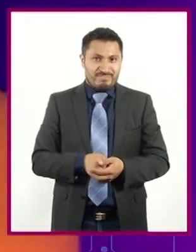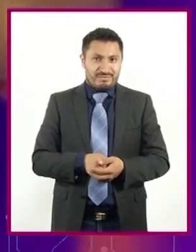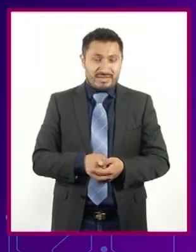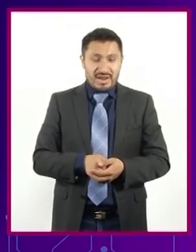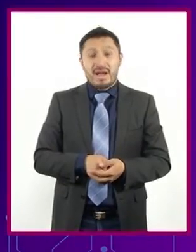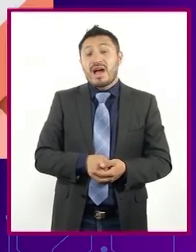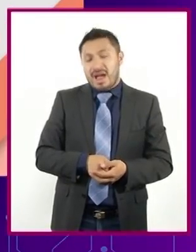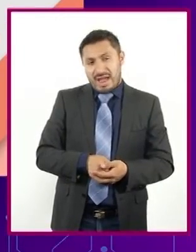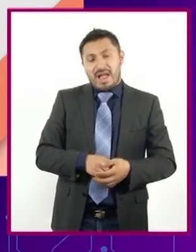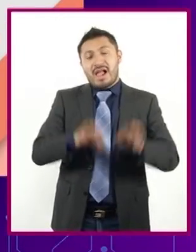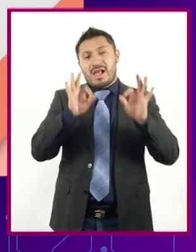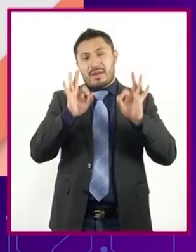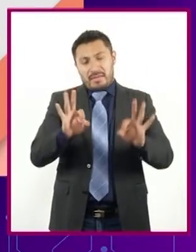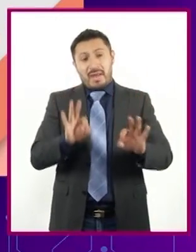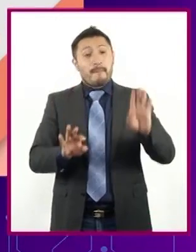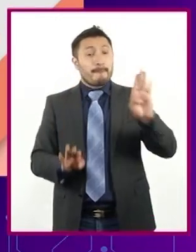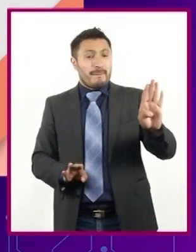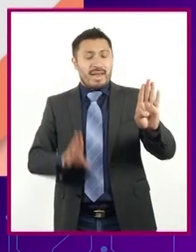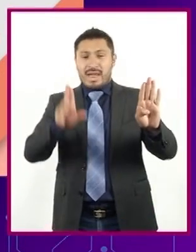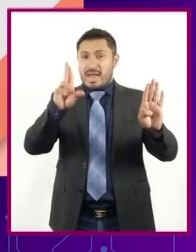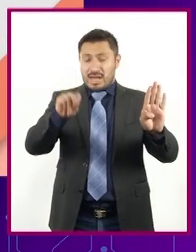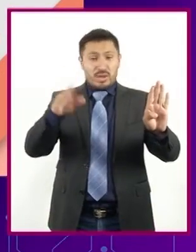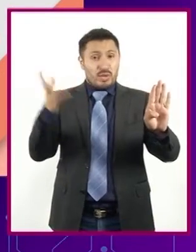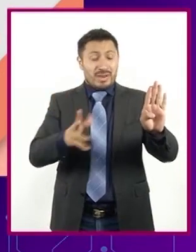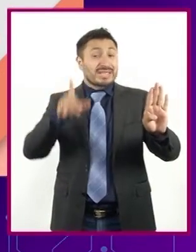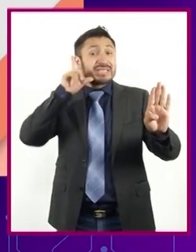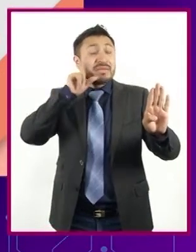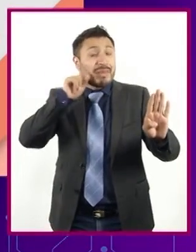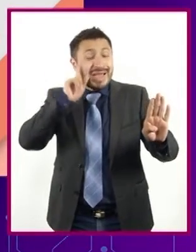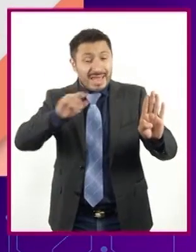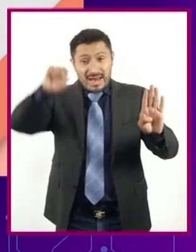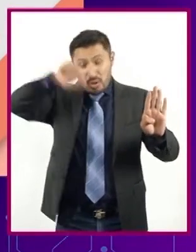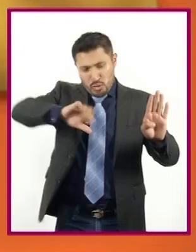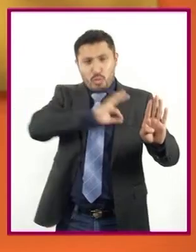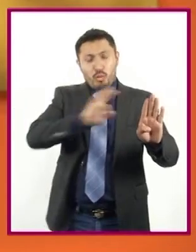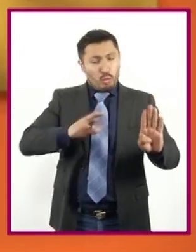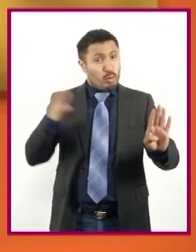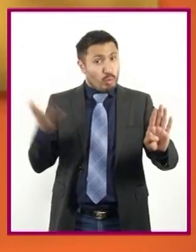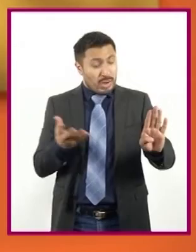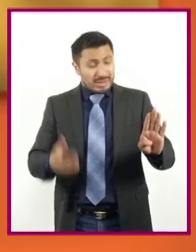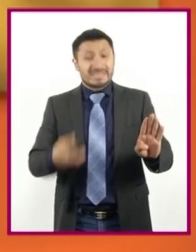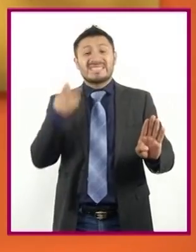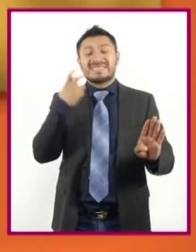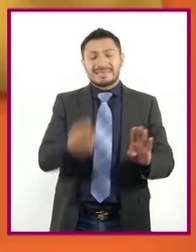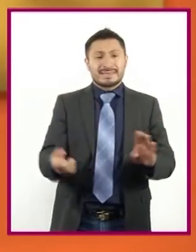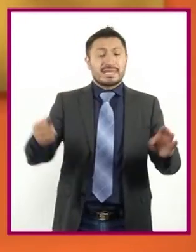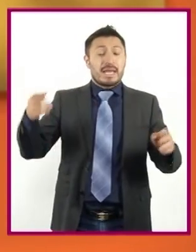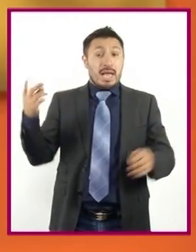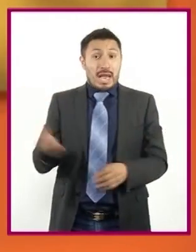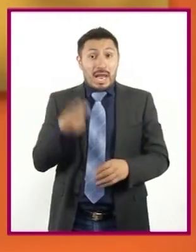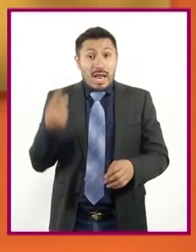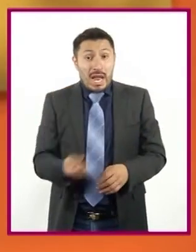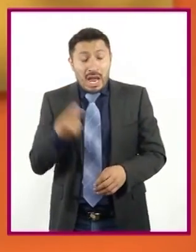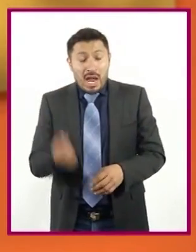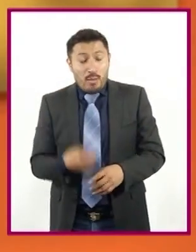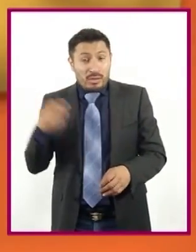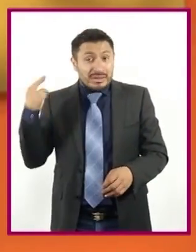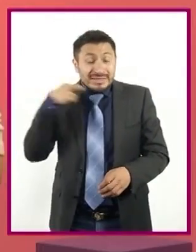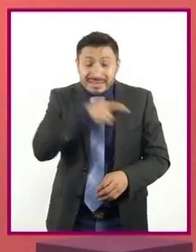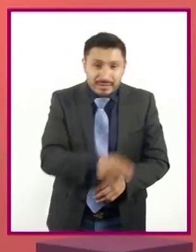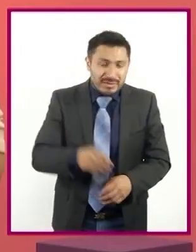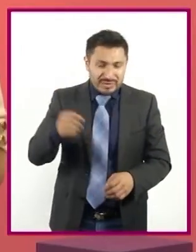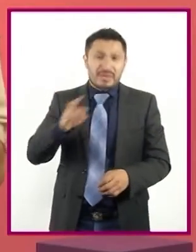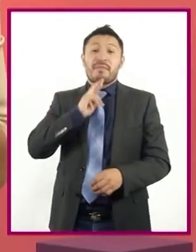El inciso correcto es B. No dejes para mañana lo que puedes hacer hoy. Y es que en apuros y afanes, acudan a los